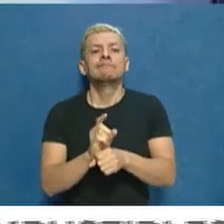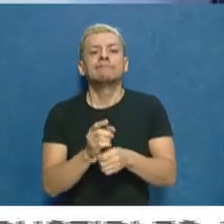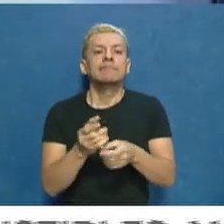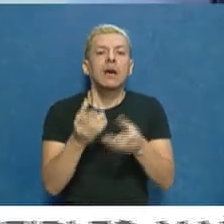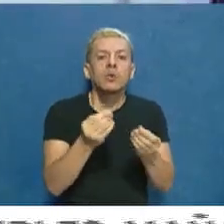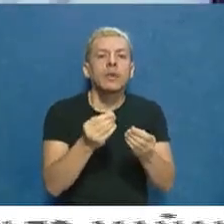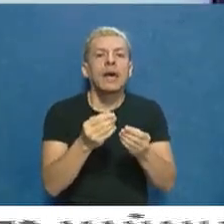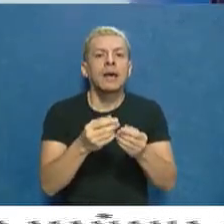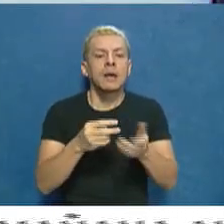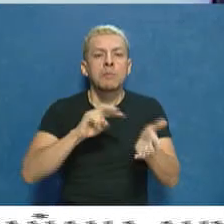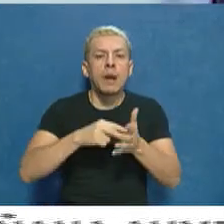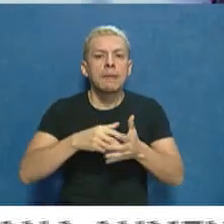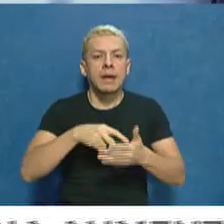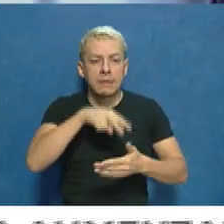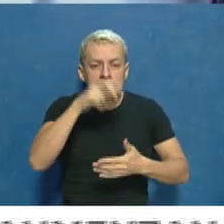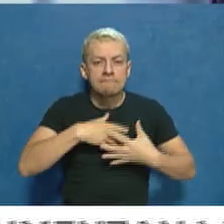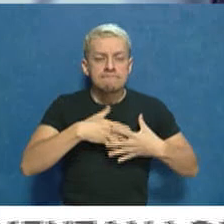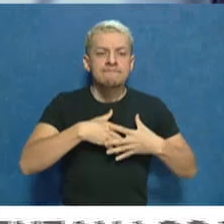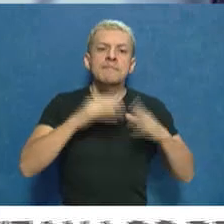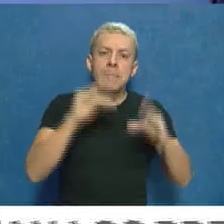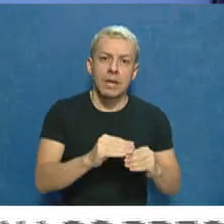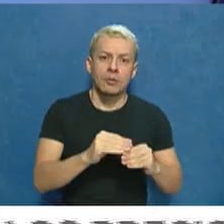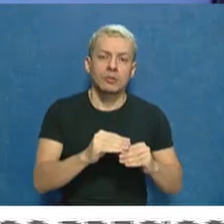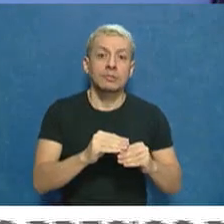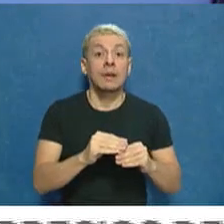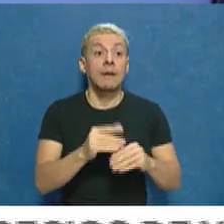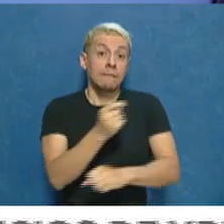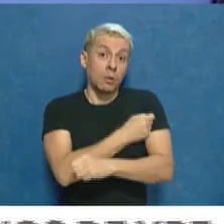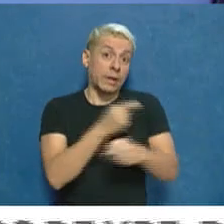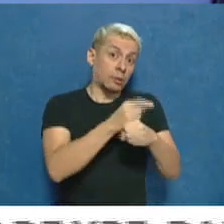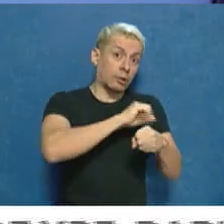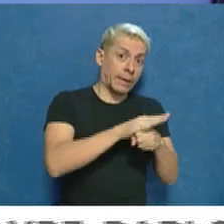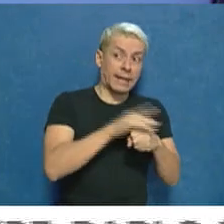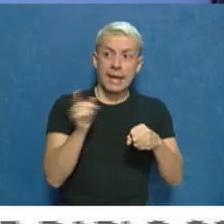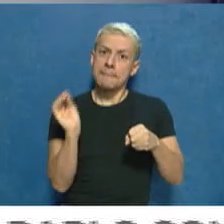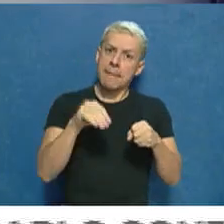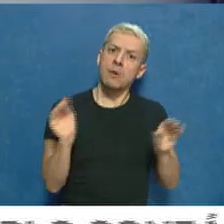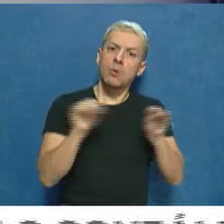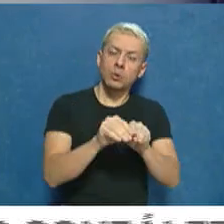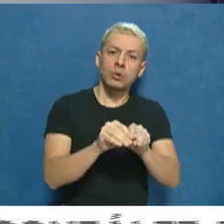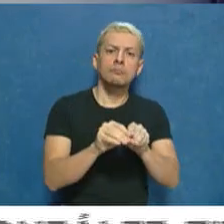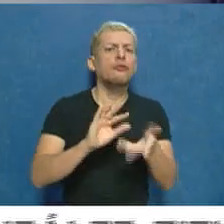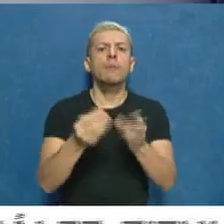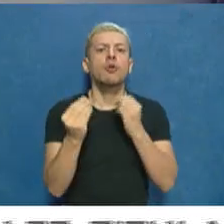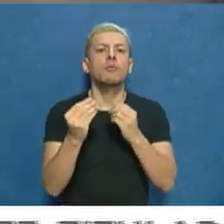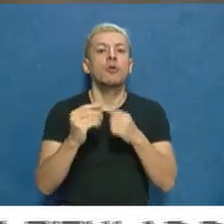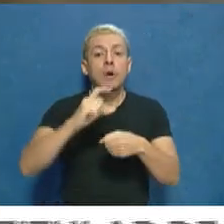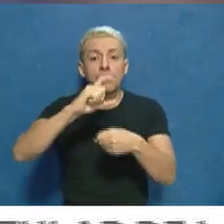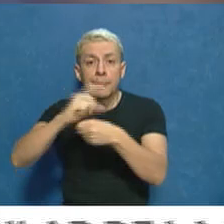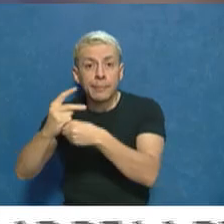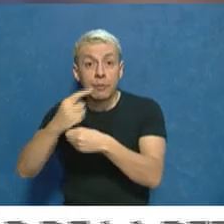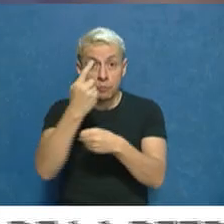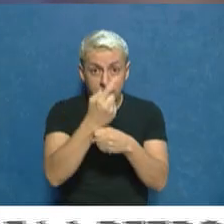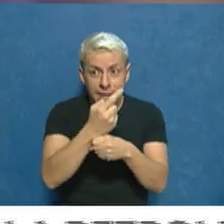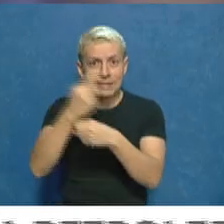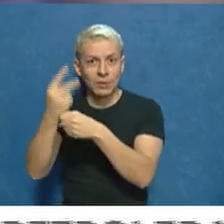respiratorias. Es complementaria entonces a la vacuna contra el COVID. Lo que se hace, se aplican dos dosis separadas por